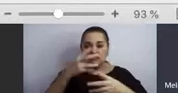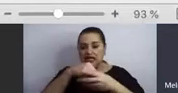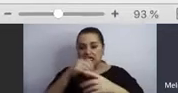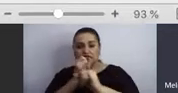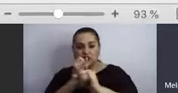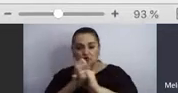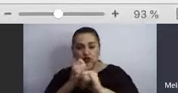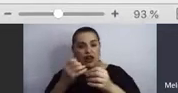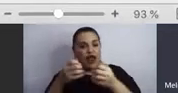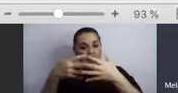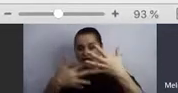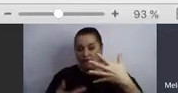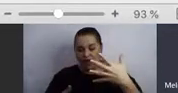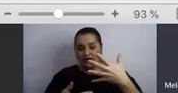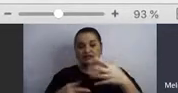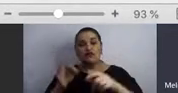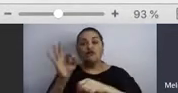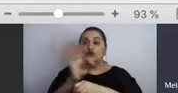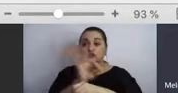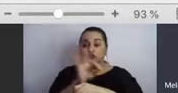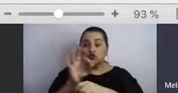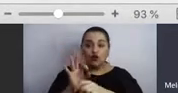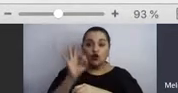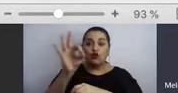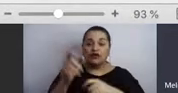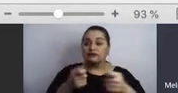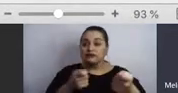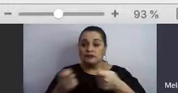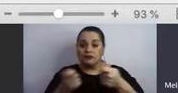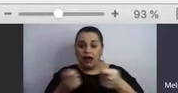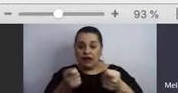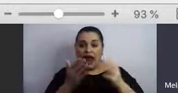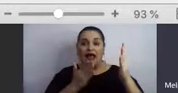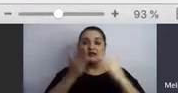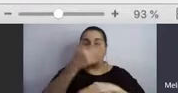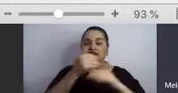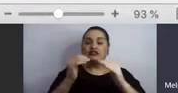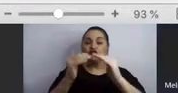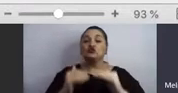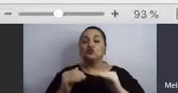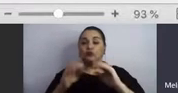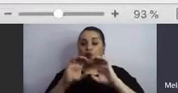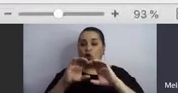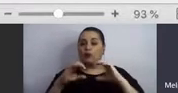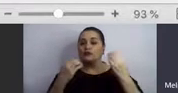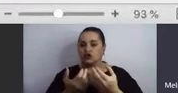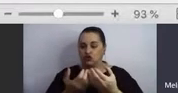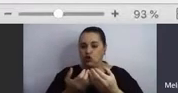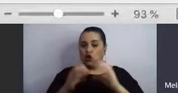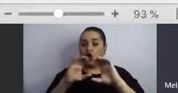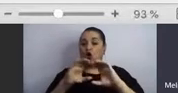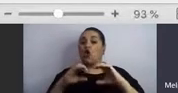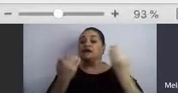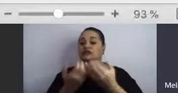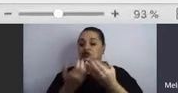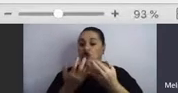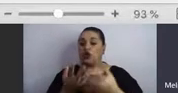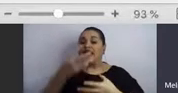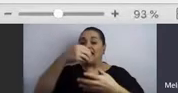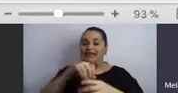etcétera, va a funcionar o se va a manejar a través de una subcomisión de la Comisión Interinstitucional.